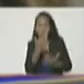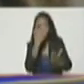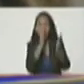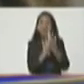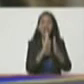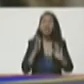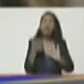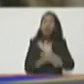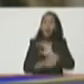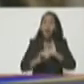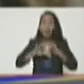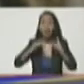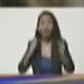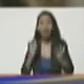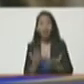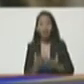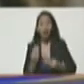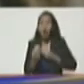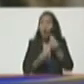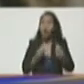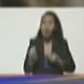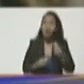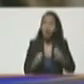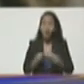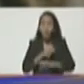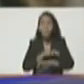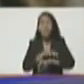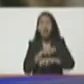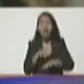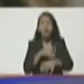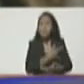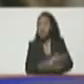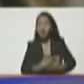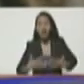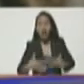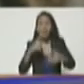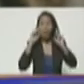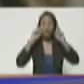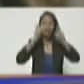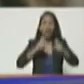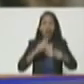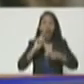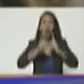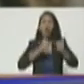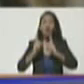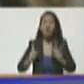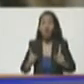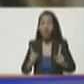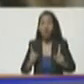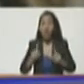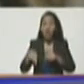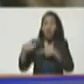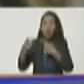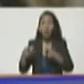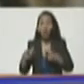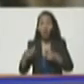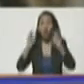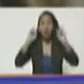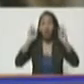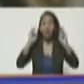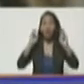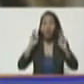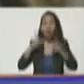pandemia y la de millones de profesionales y técnicos de la salud y de otros sectores en todas las